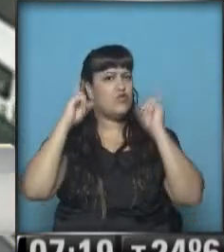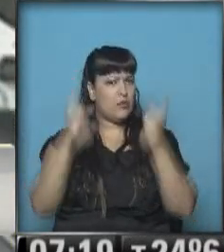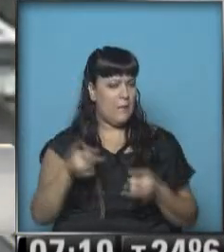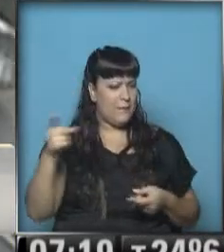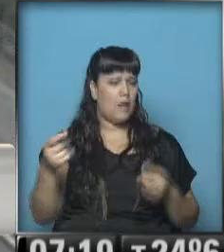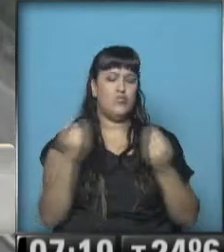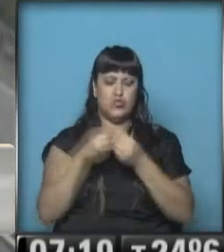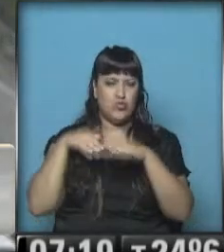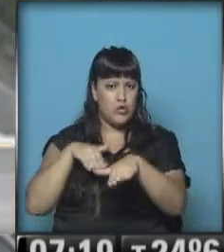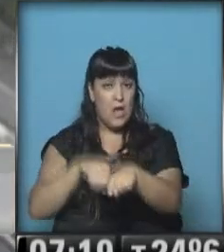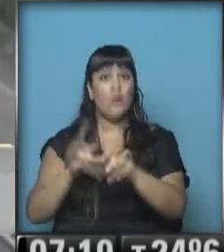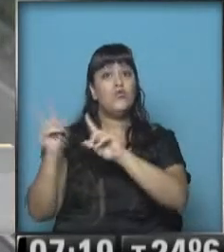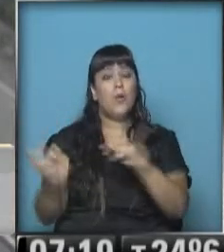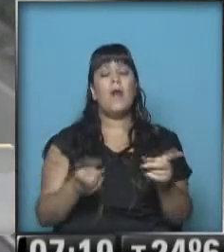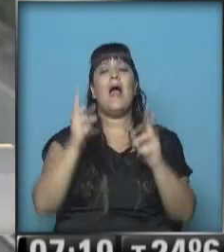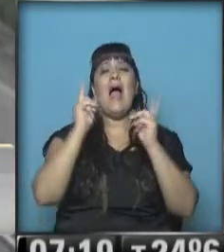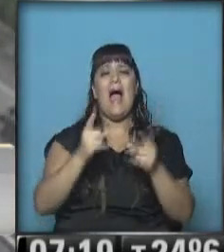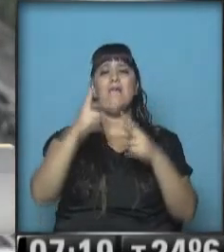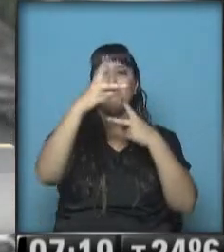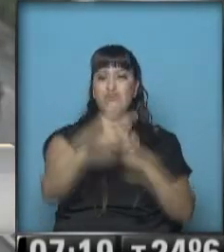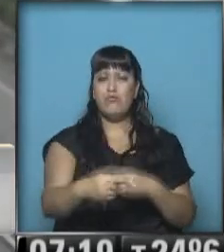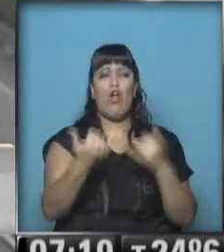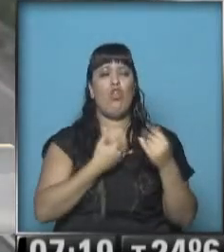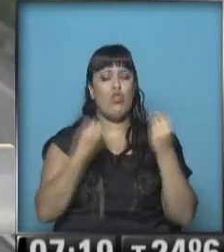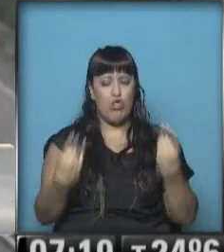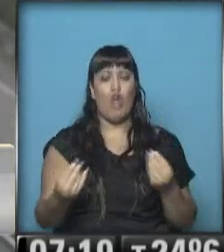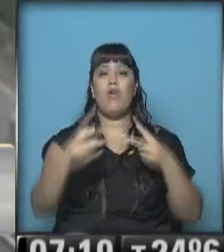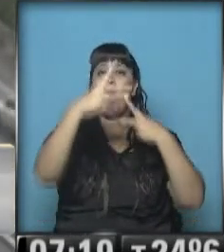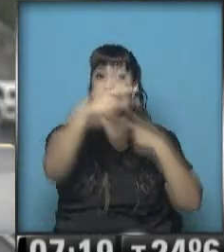Recuerden que por obras hay reducción de calzada. Está cerrada